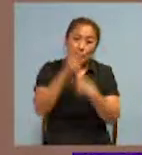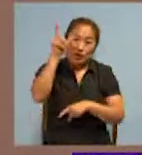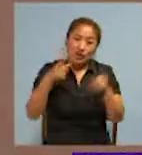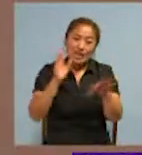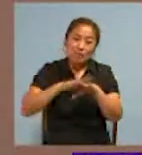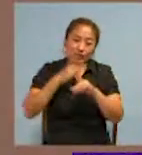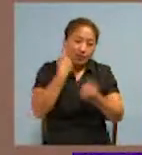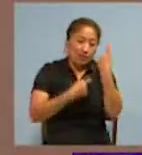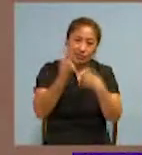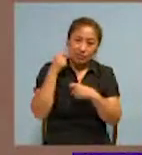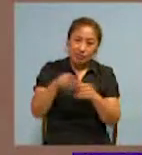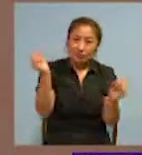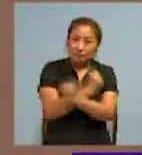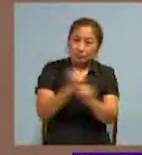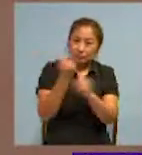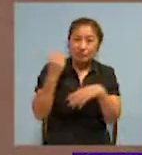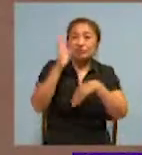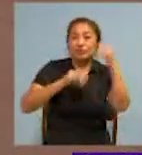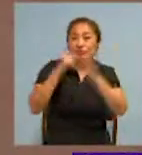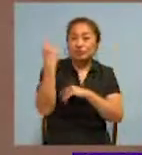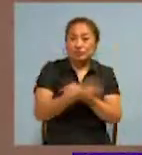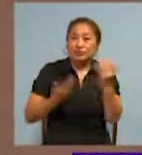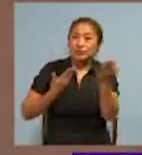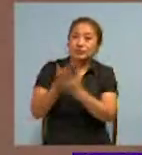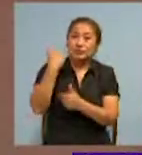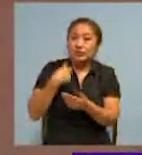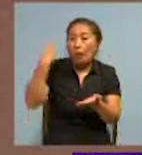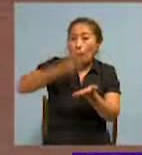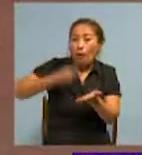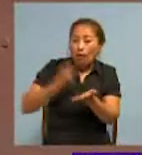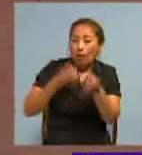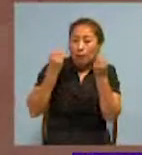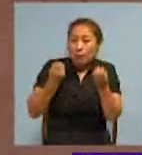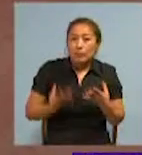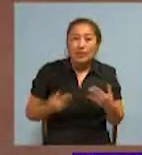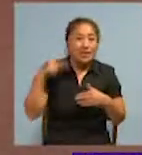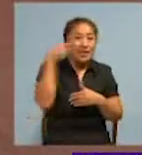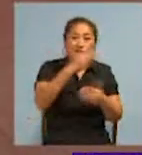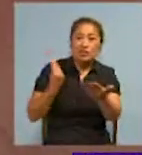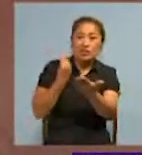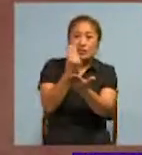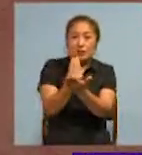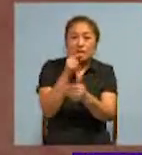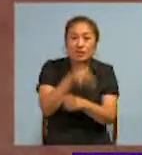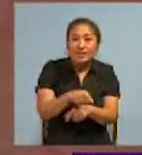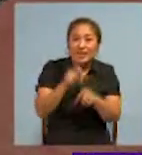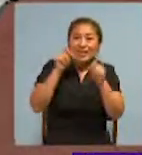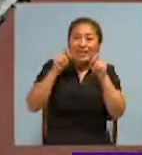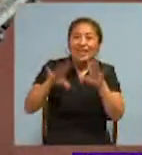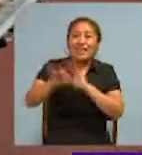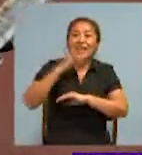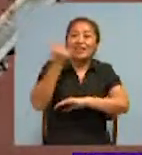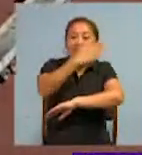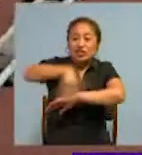todo lo que tiene que ver con la certificación de la obra como así también el cobro de los certificados una obra que va a representar para el caso puntual de la dirección